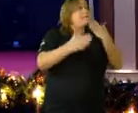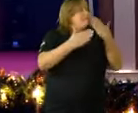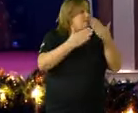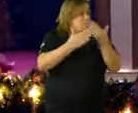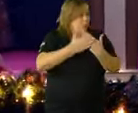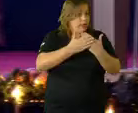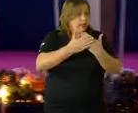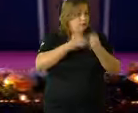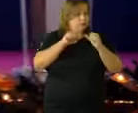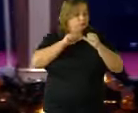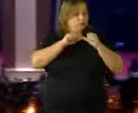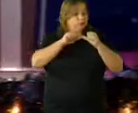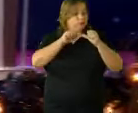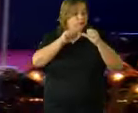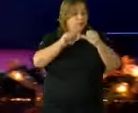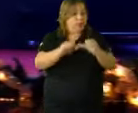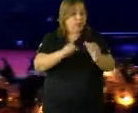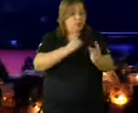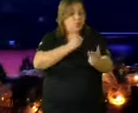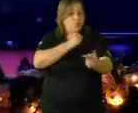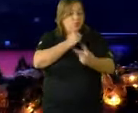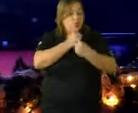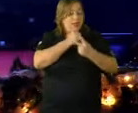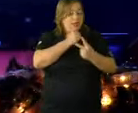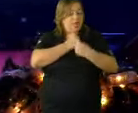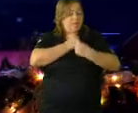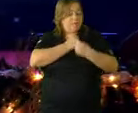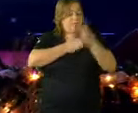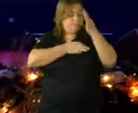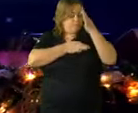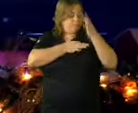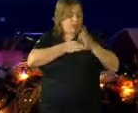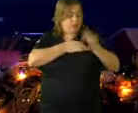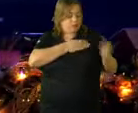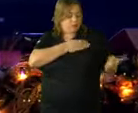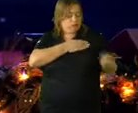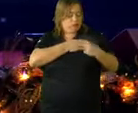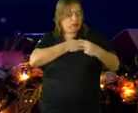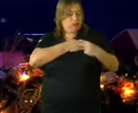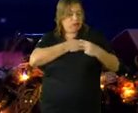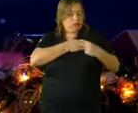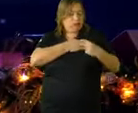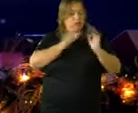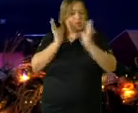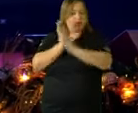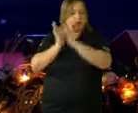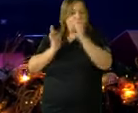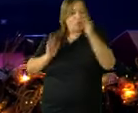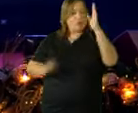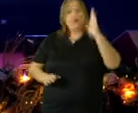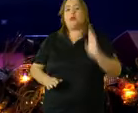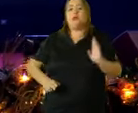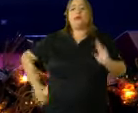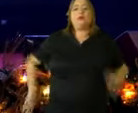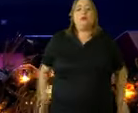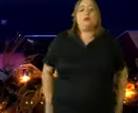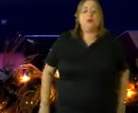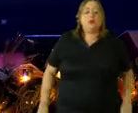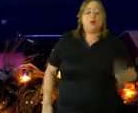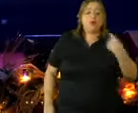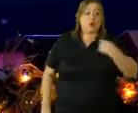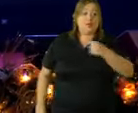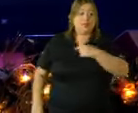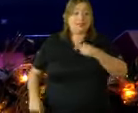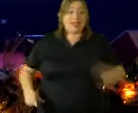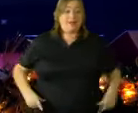carrera. He guardado la fe. Gloria a Dios. El vivir nuestro tiene que